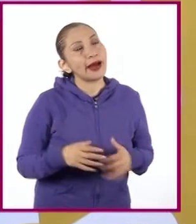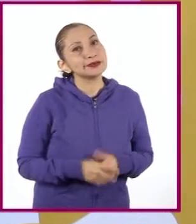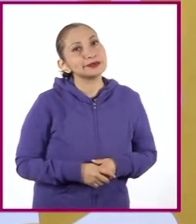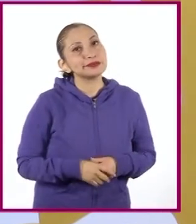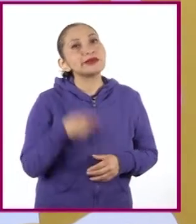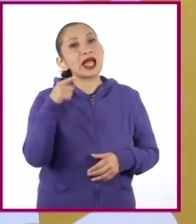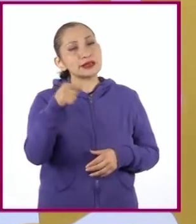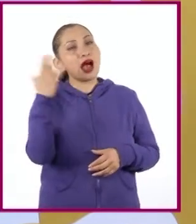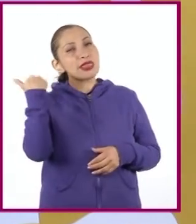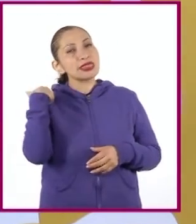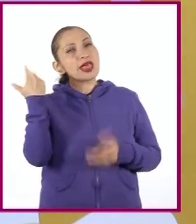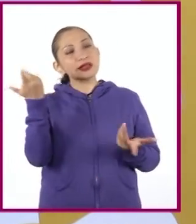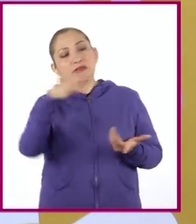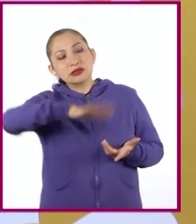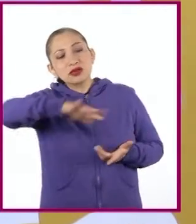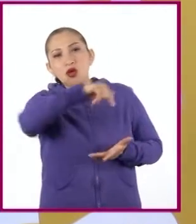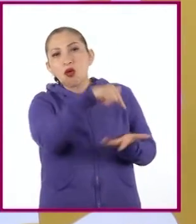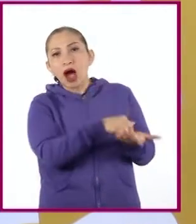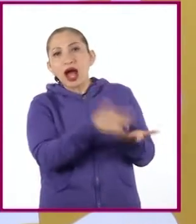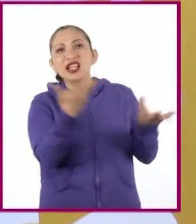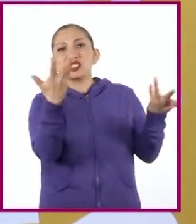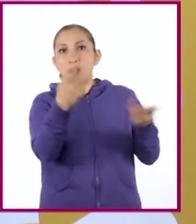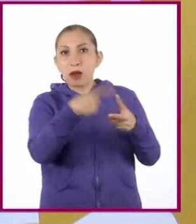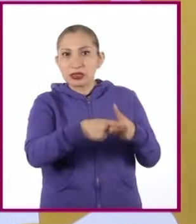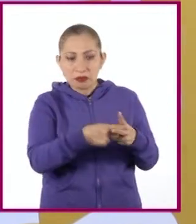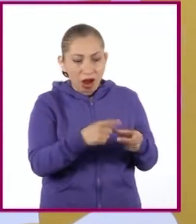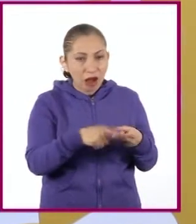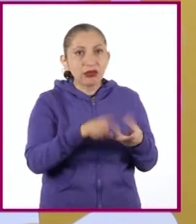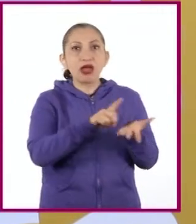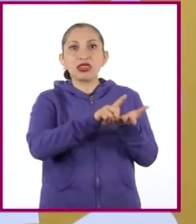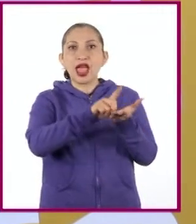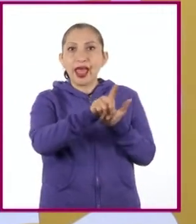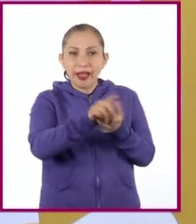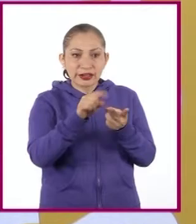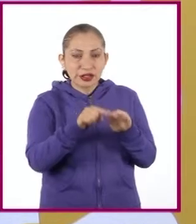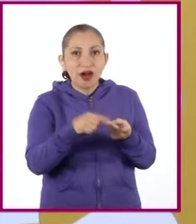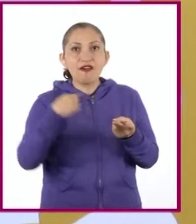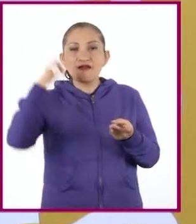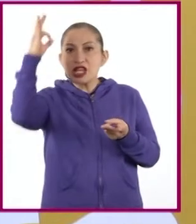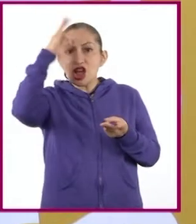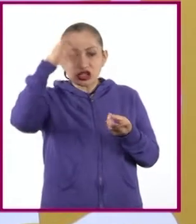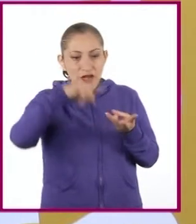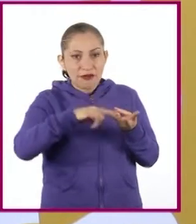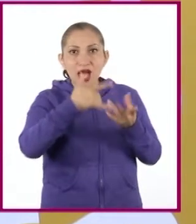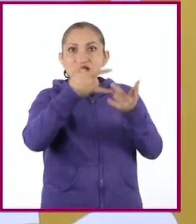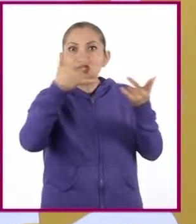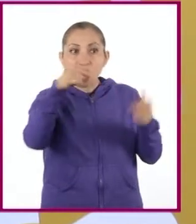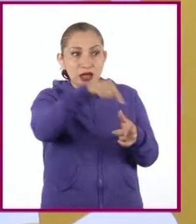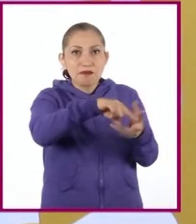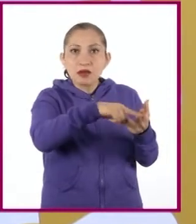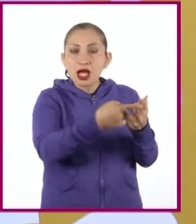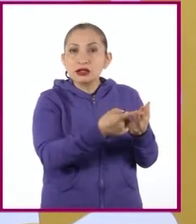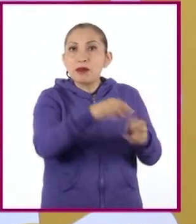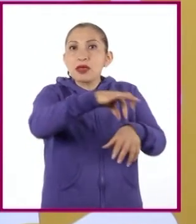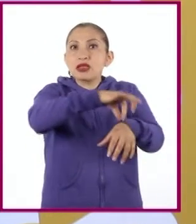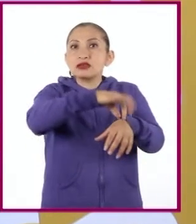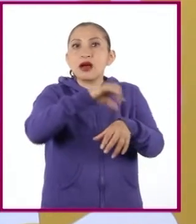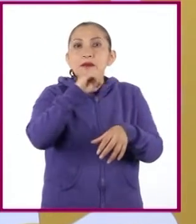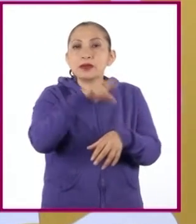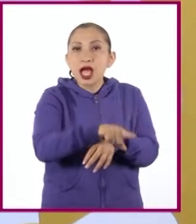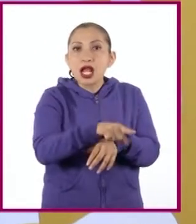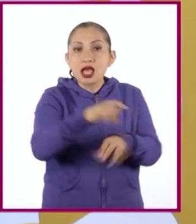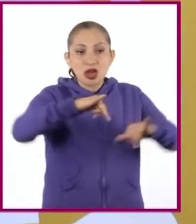En esa civilización se desarrollaron las matemáticas, el derecho, la filosofía, la historia, la medicina,